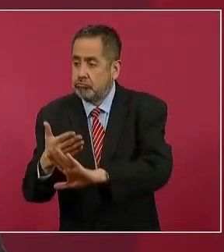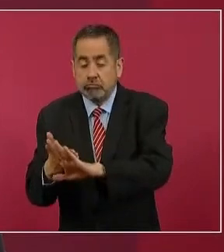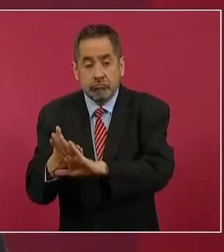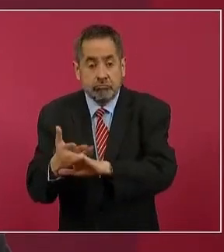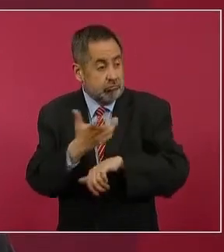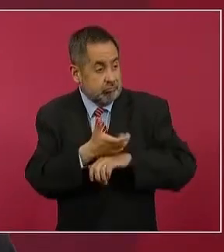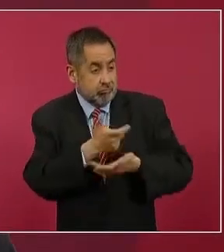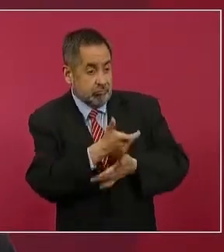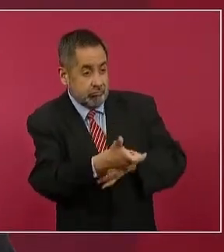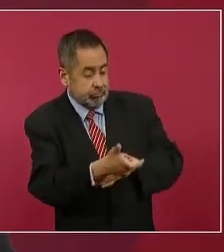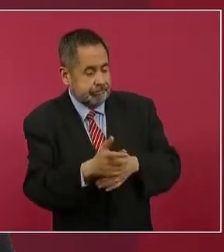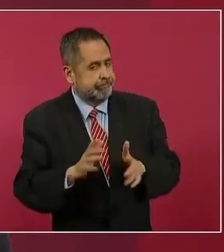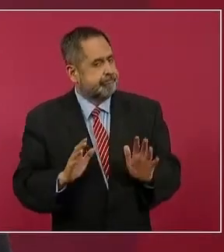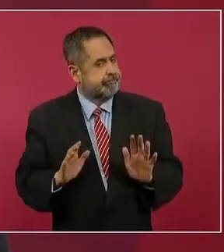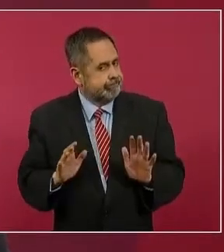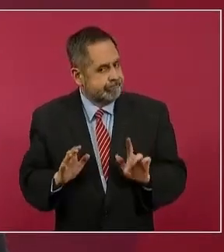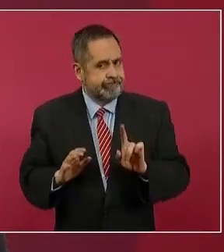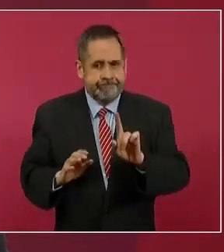Eso es